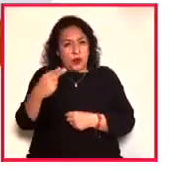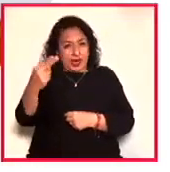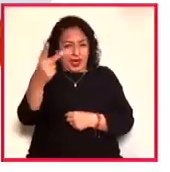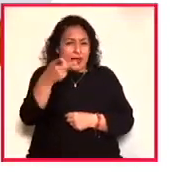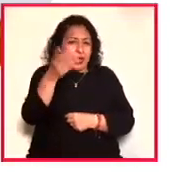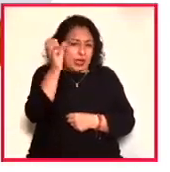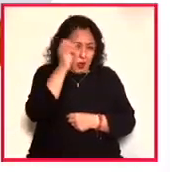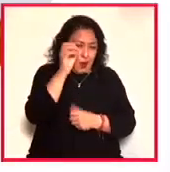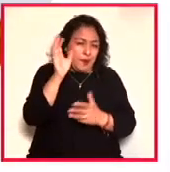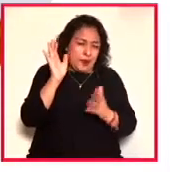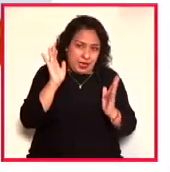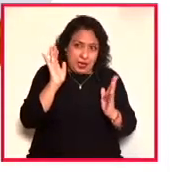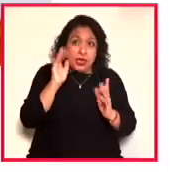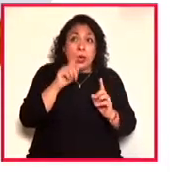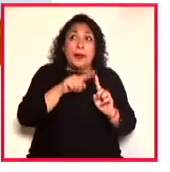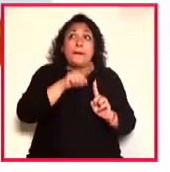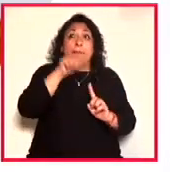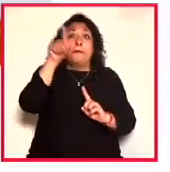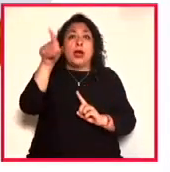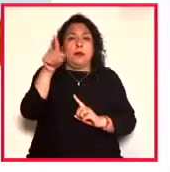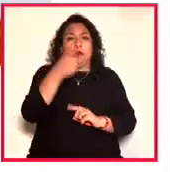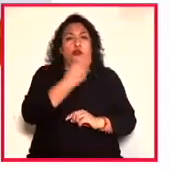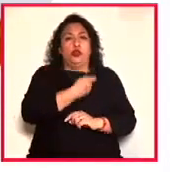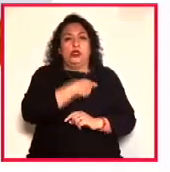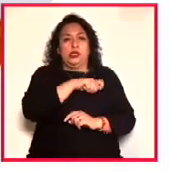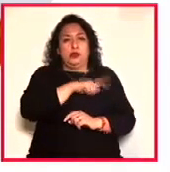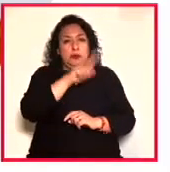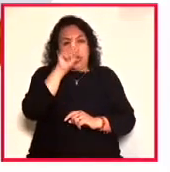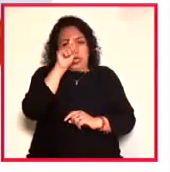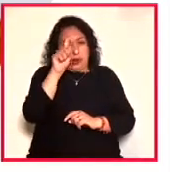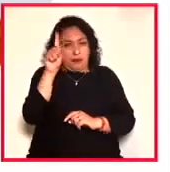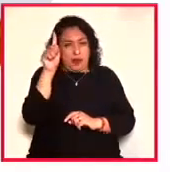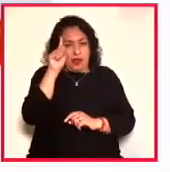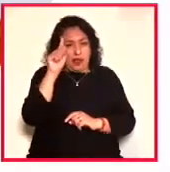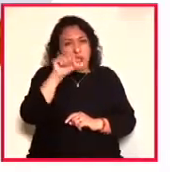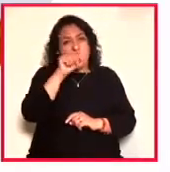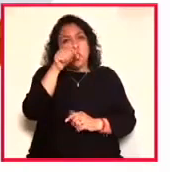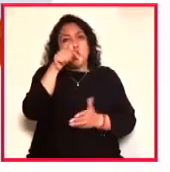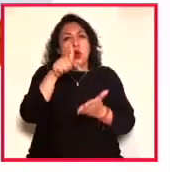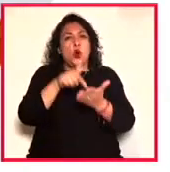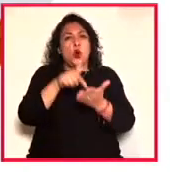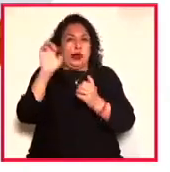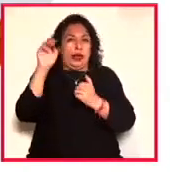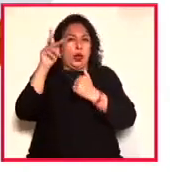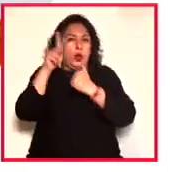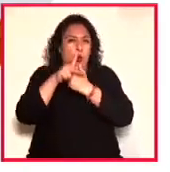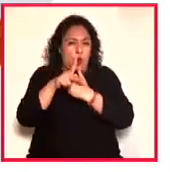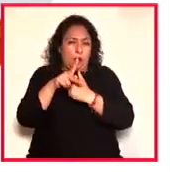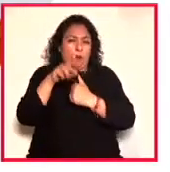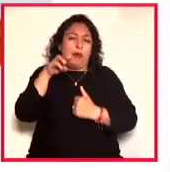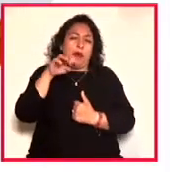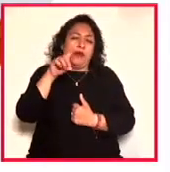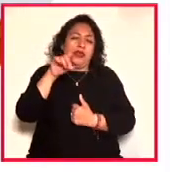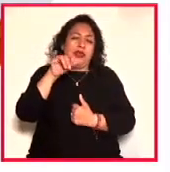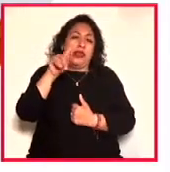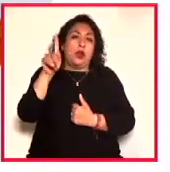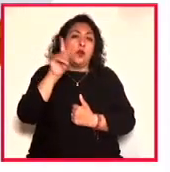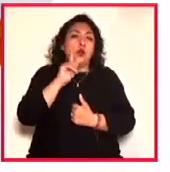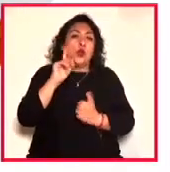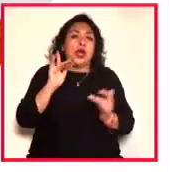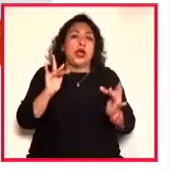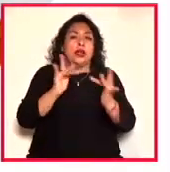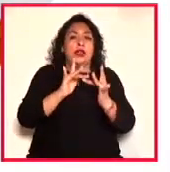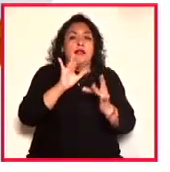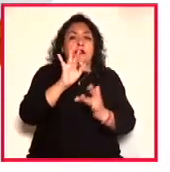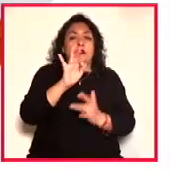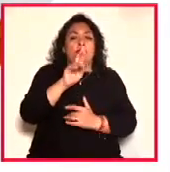Nos vamos a Madrid, España, a otra zona de Europa mediterránea, con nuestra corresponsal Francina Islas.